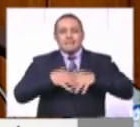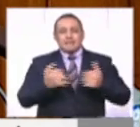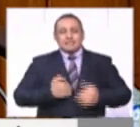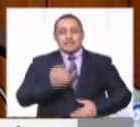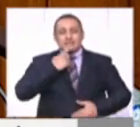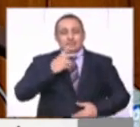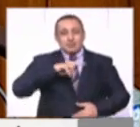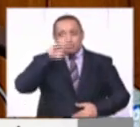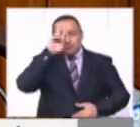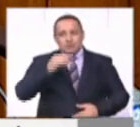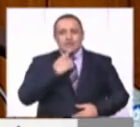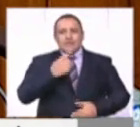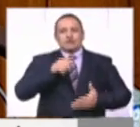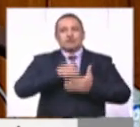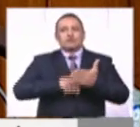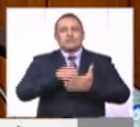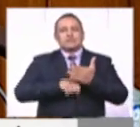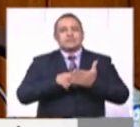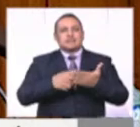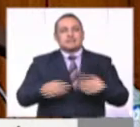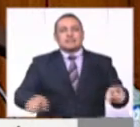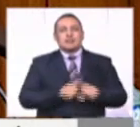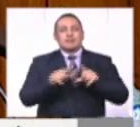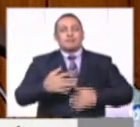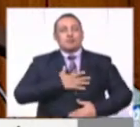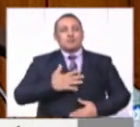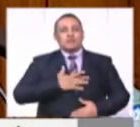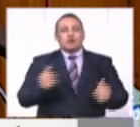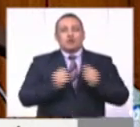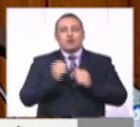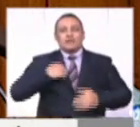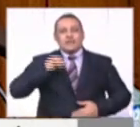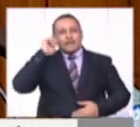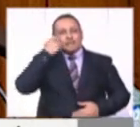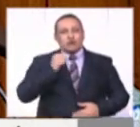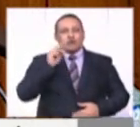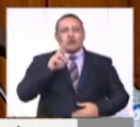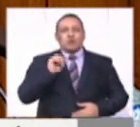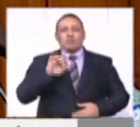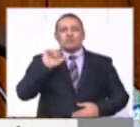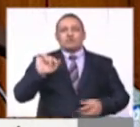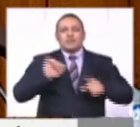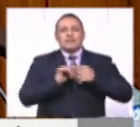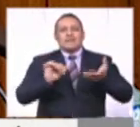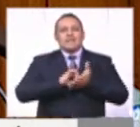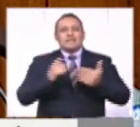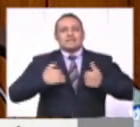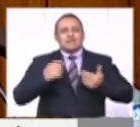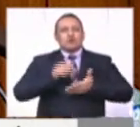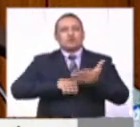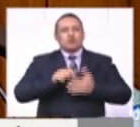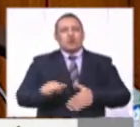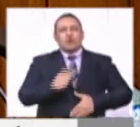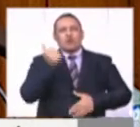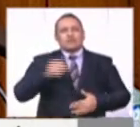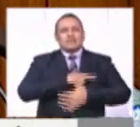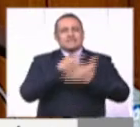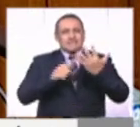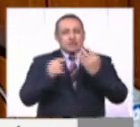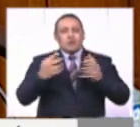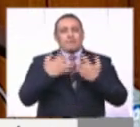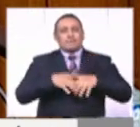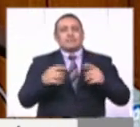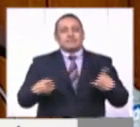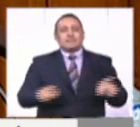pebo contratista propiedades del ingeniero Romo ministro de energía tiene contrato con otras cinco compañías